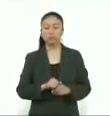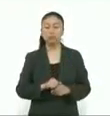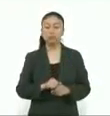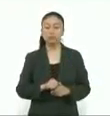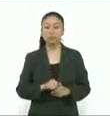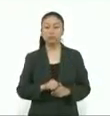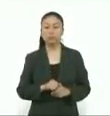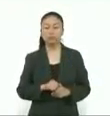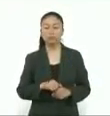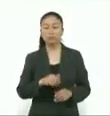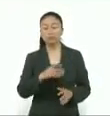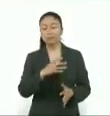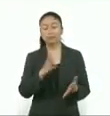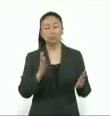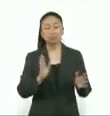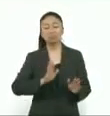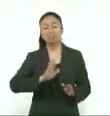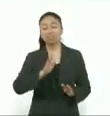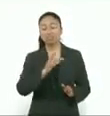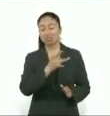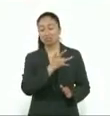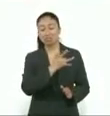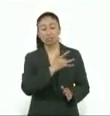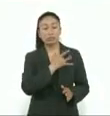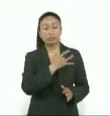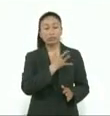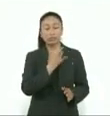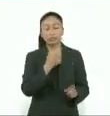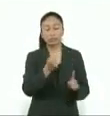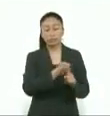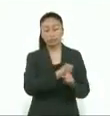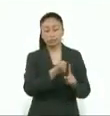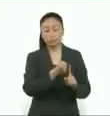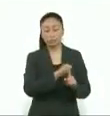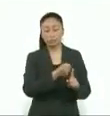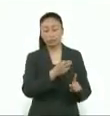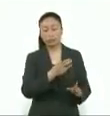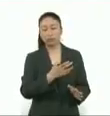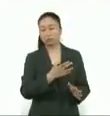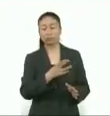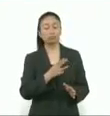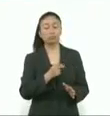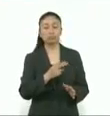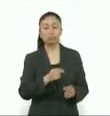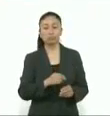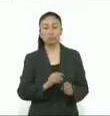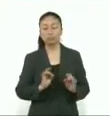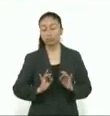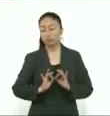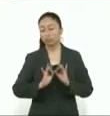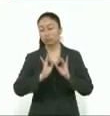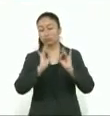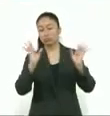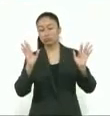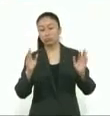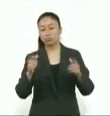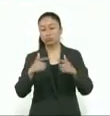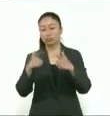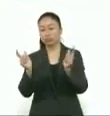contra las mujeres, de pronto el movimiento conservador